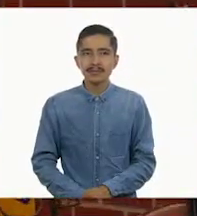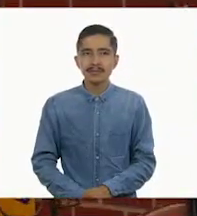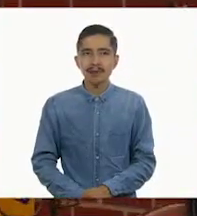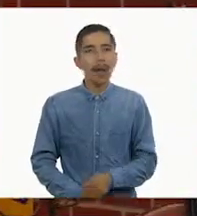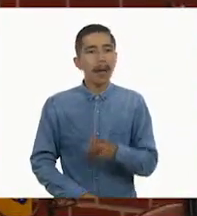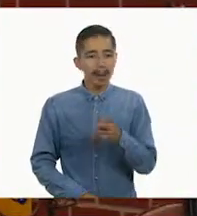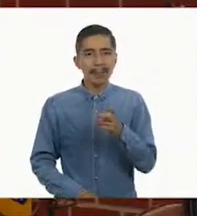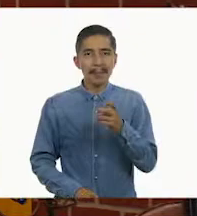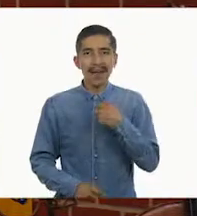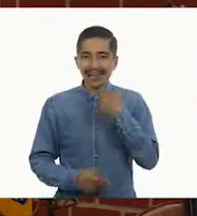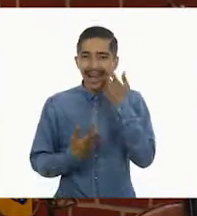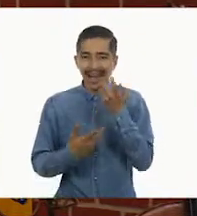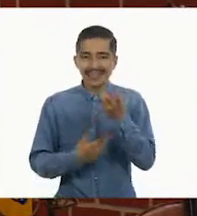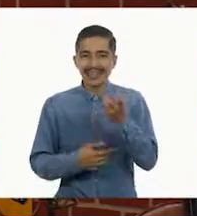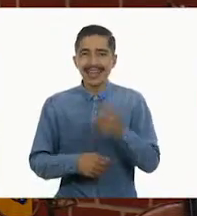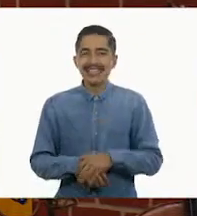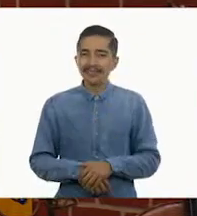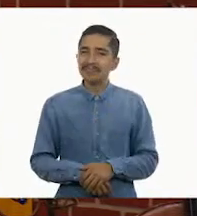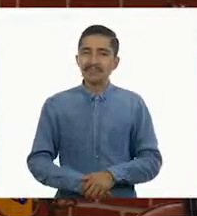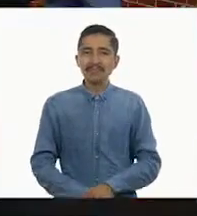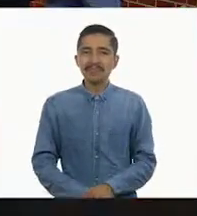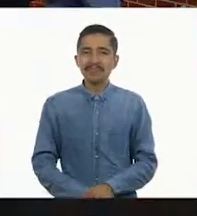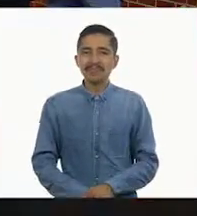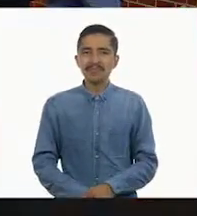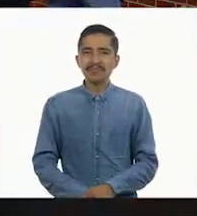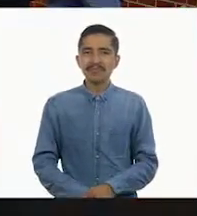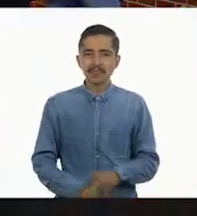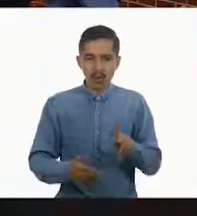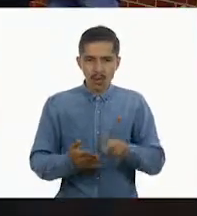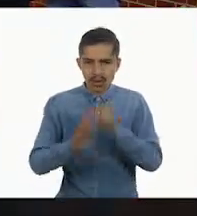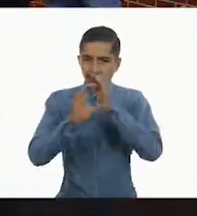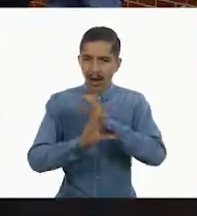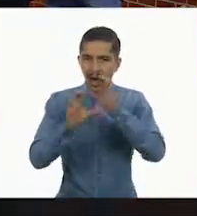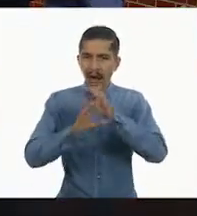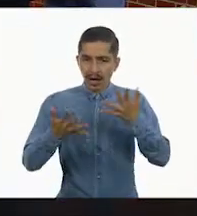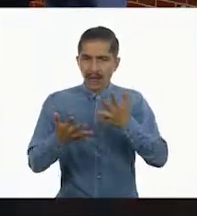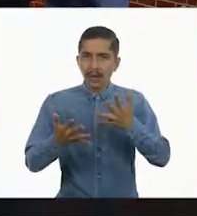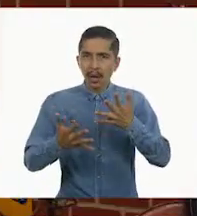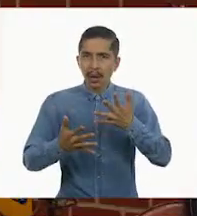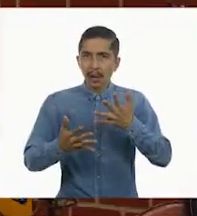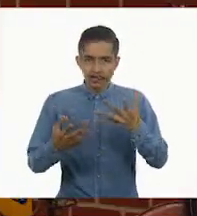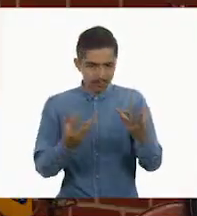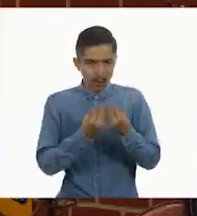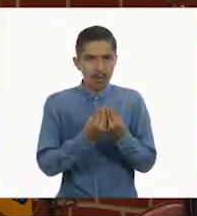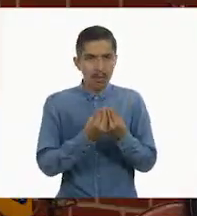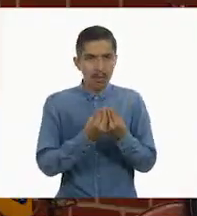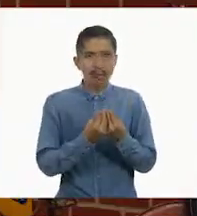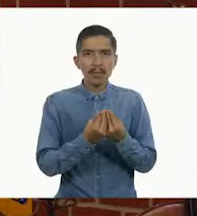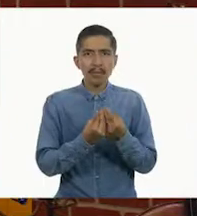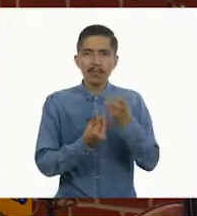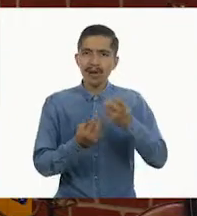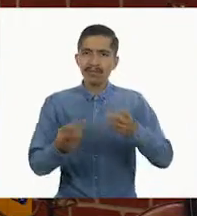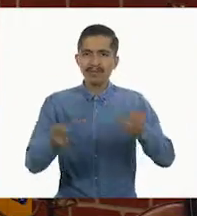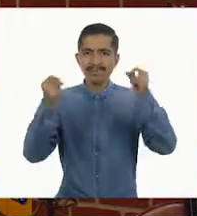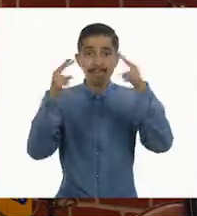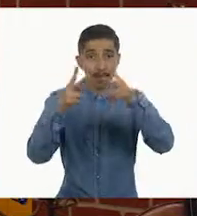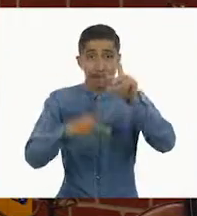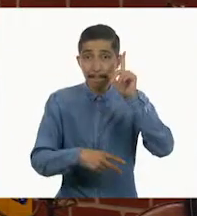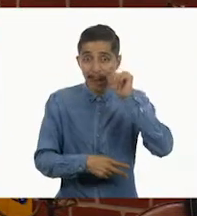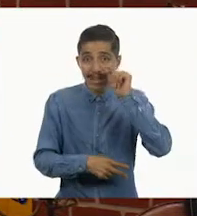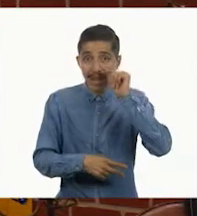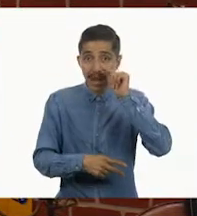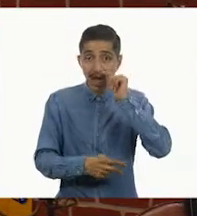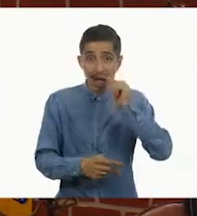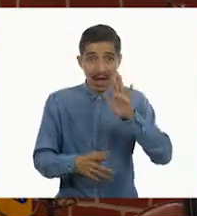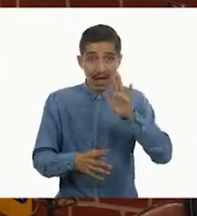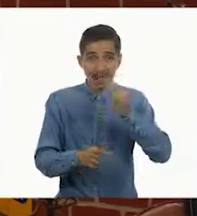Esto justo es lo que quería. Bueno, ¿y por qué no tocamos otra vez la canción? Sí, vamos. Sí, y con esto ya nos despedimos, así que mañana más, pero no mejor